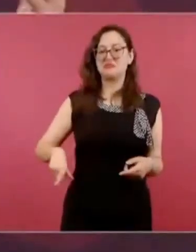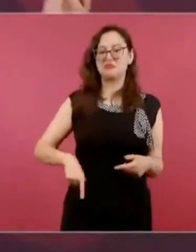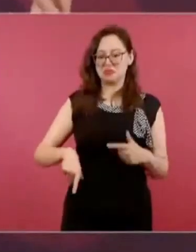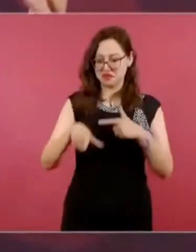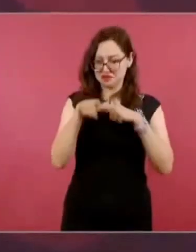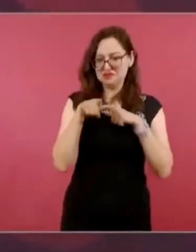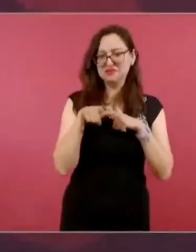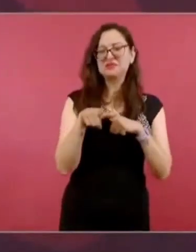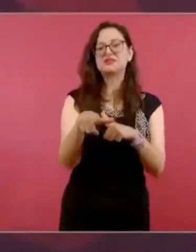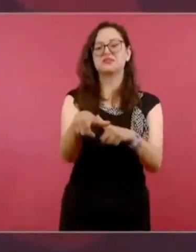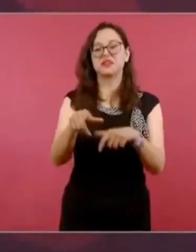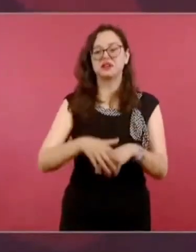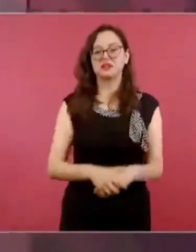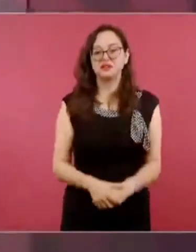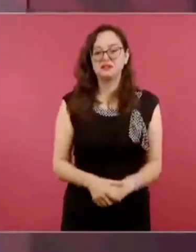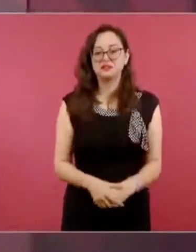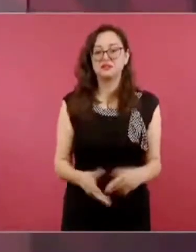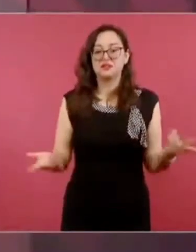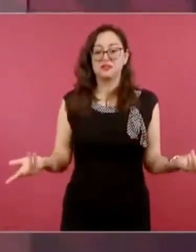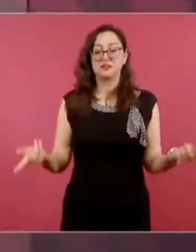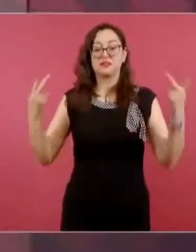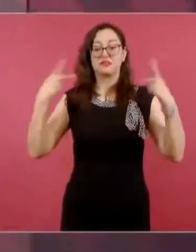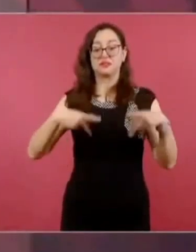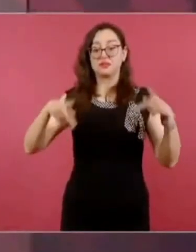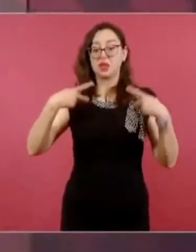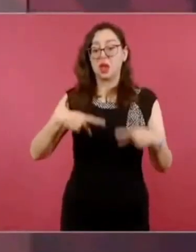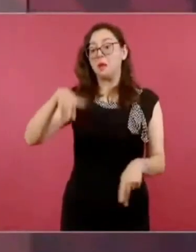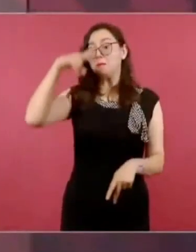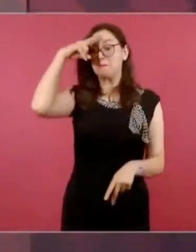millones de mexicanos, mujeres, hombres,